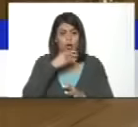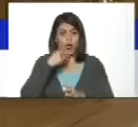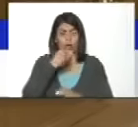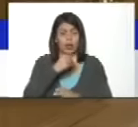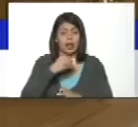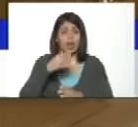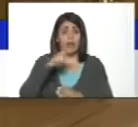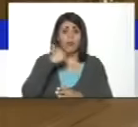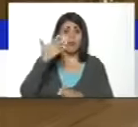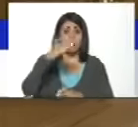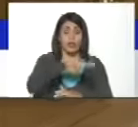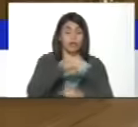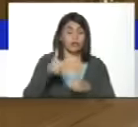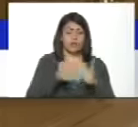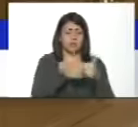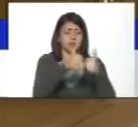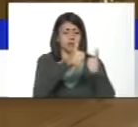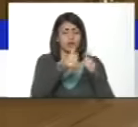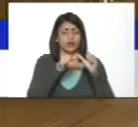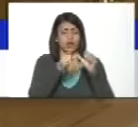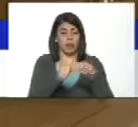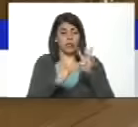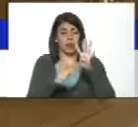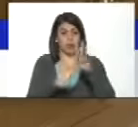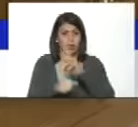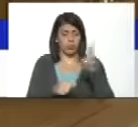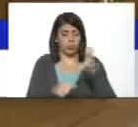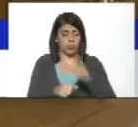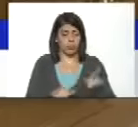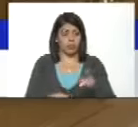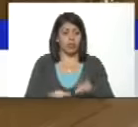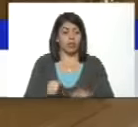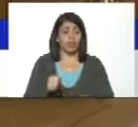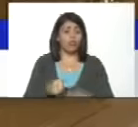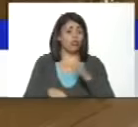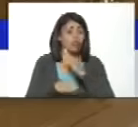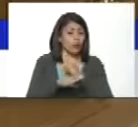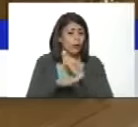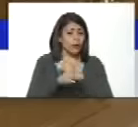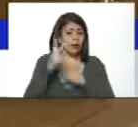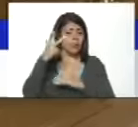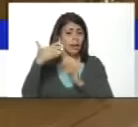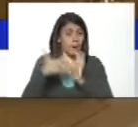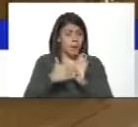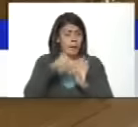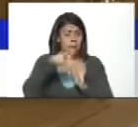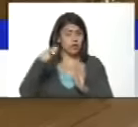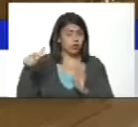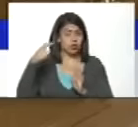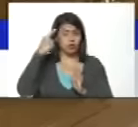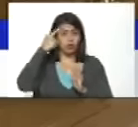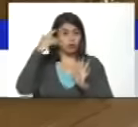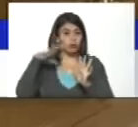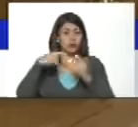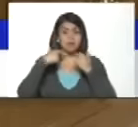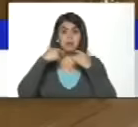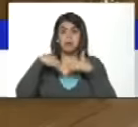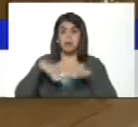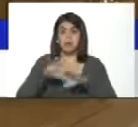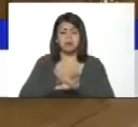perseguidos durante la Cuarta República. 3.000 de ellos todavía no aparecen. Uno no sabe qué le hicieron a eso.